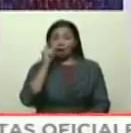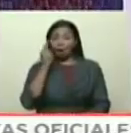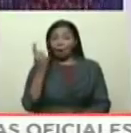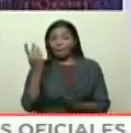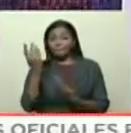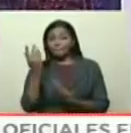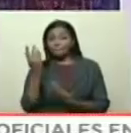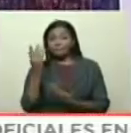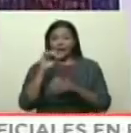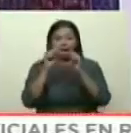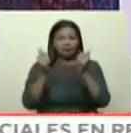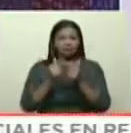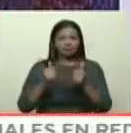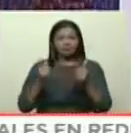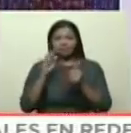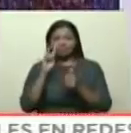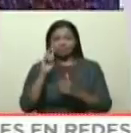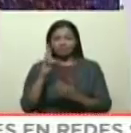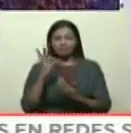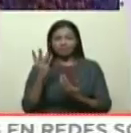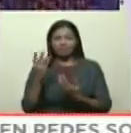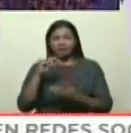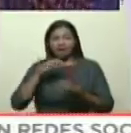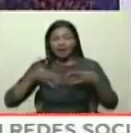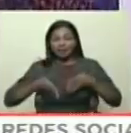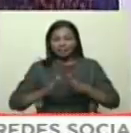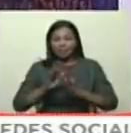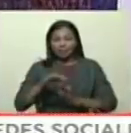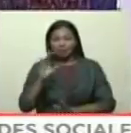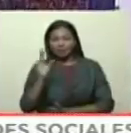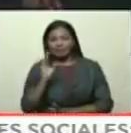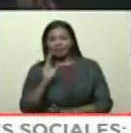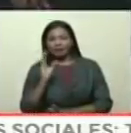Rangel, artista plástico, nacido en Caracas.